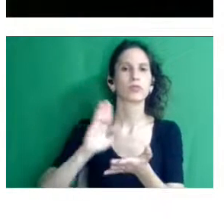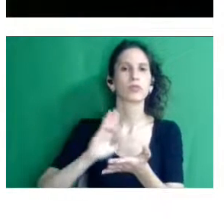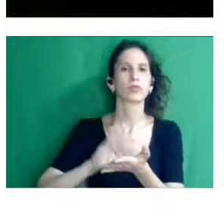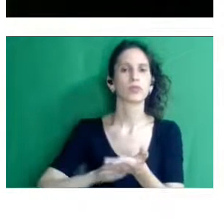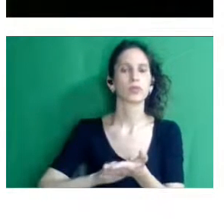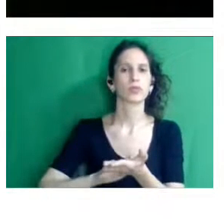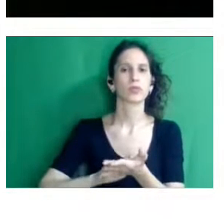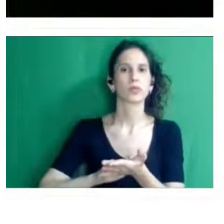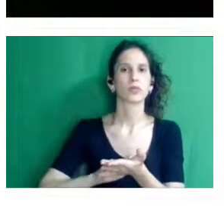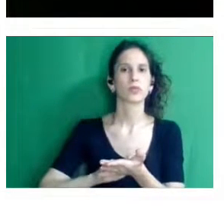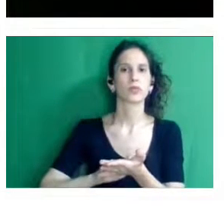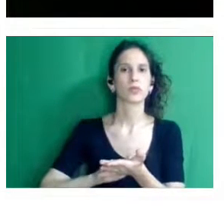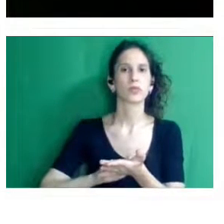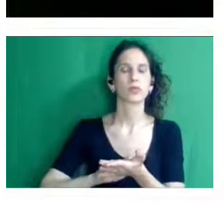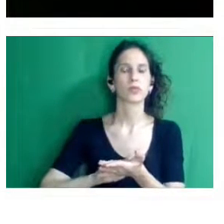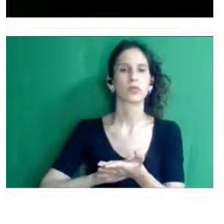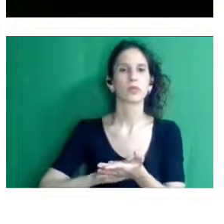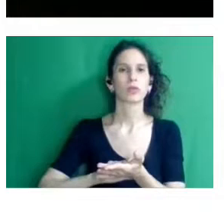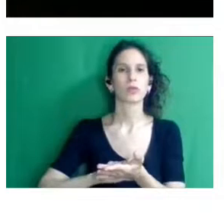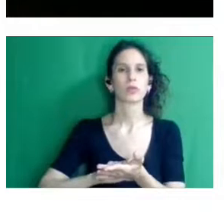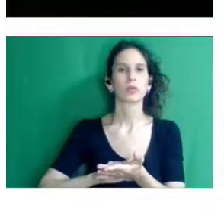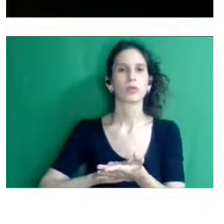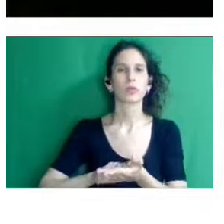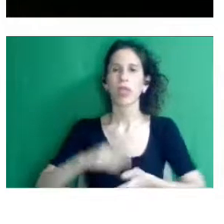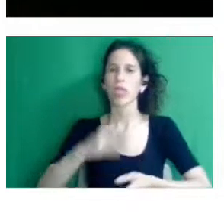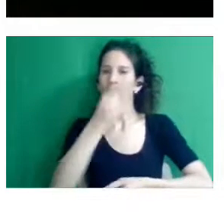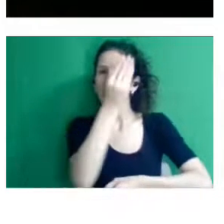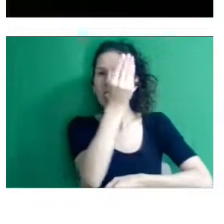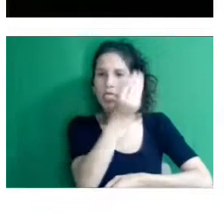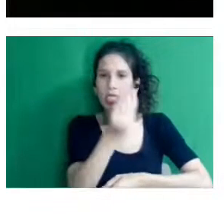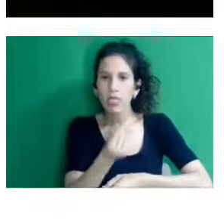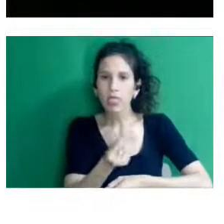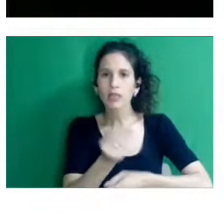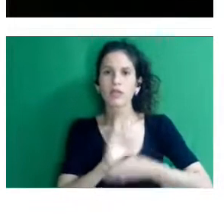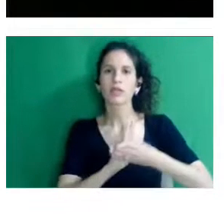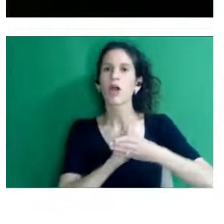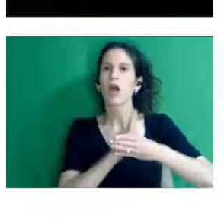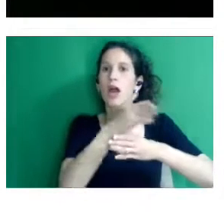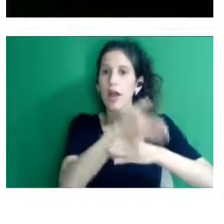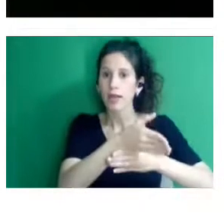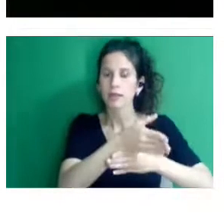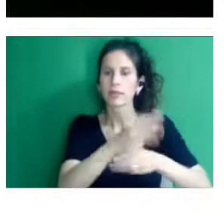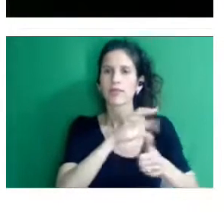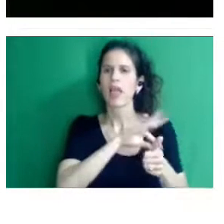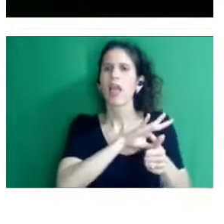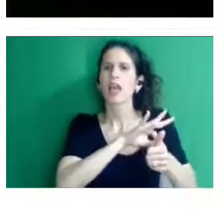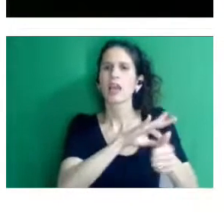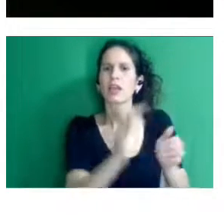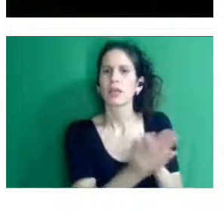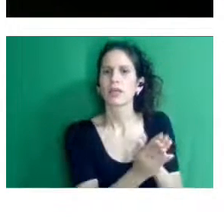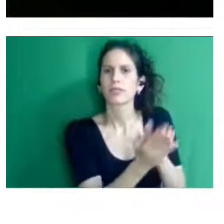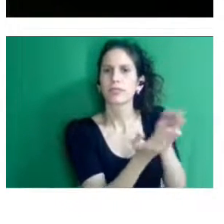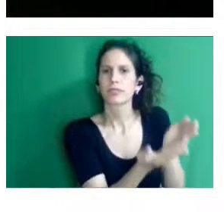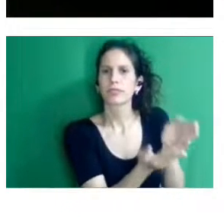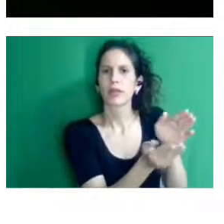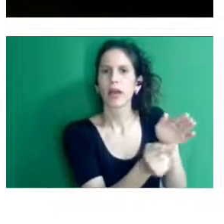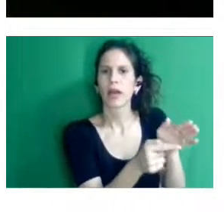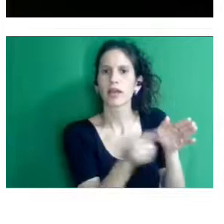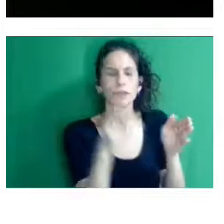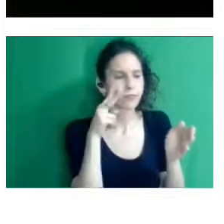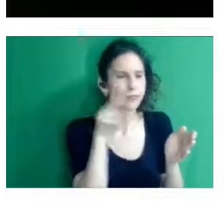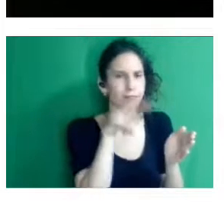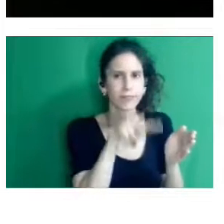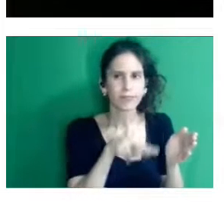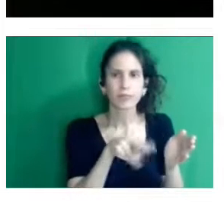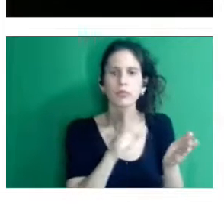la construcción de una guía de diseño accesible y universal en escenarios deportivos. En la construcción de esta